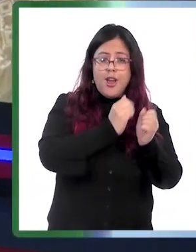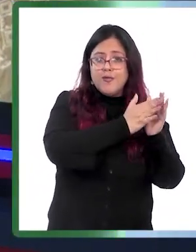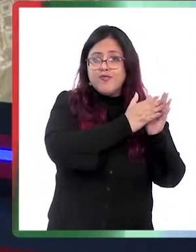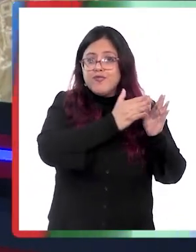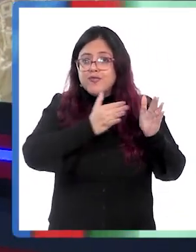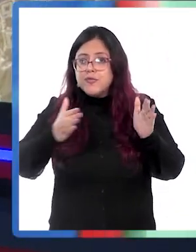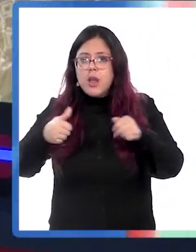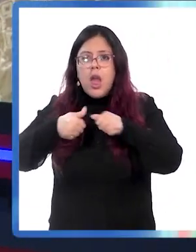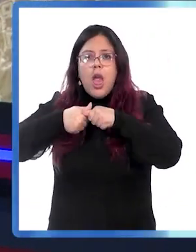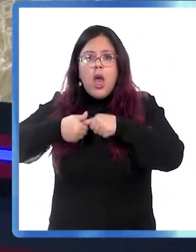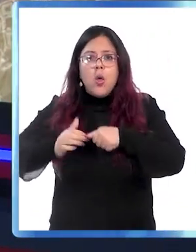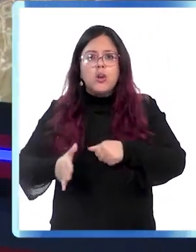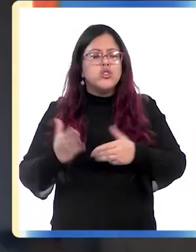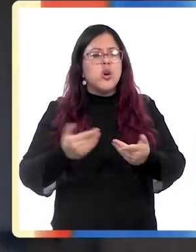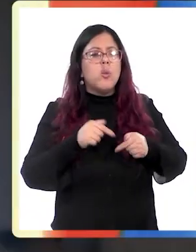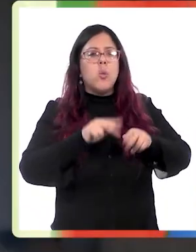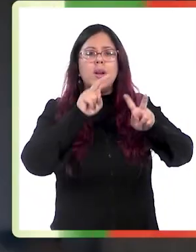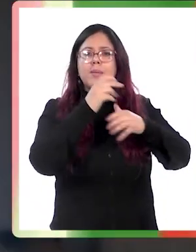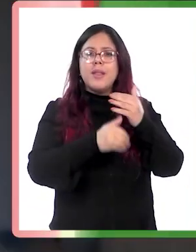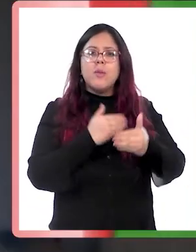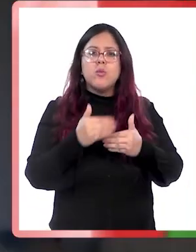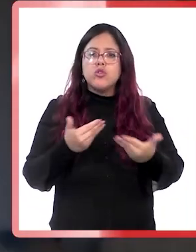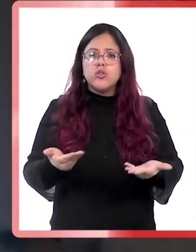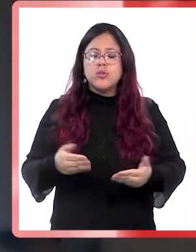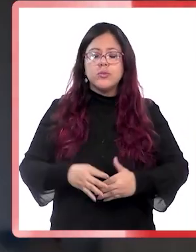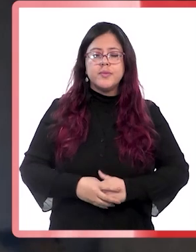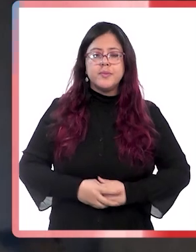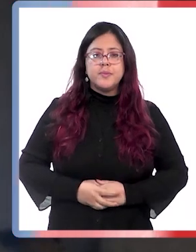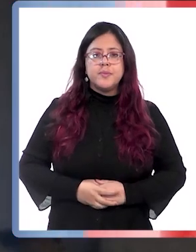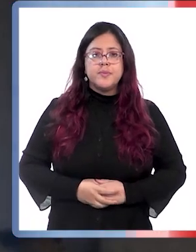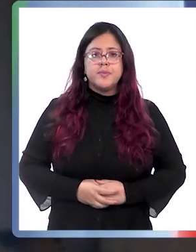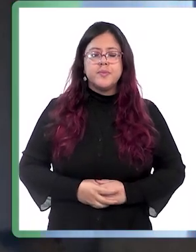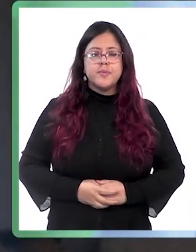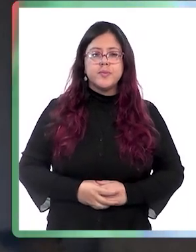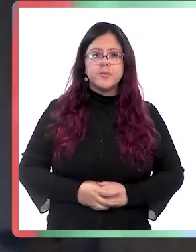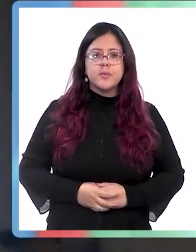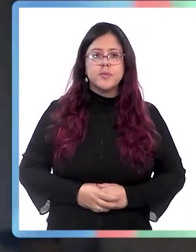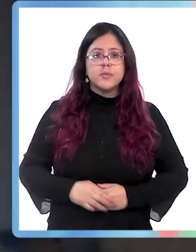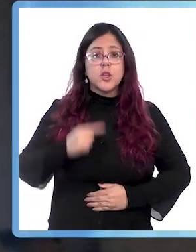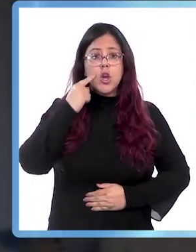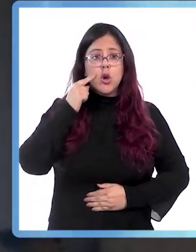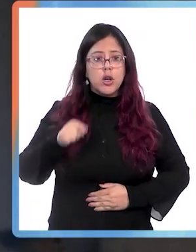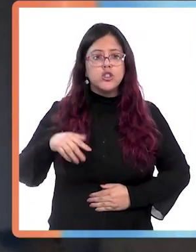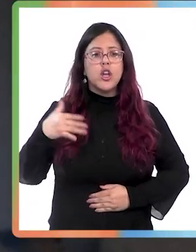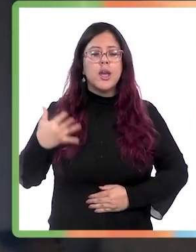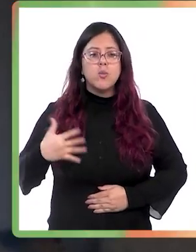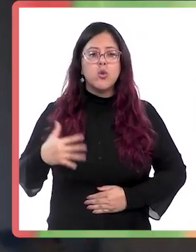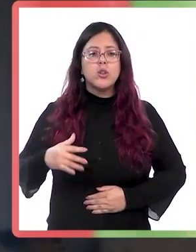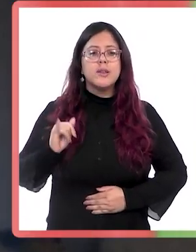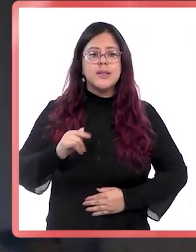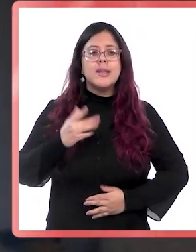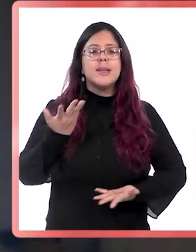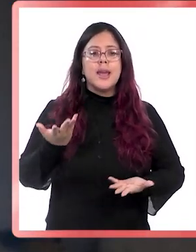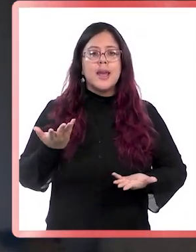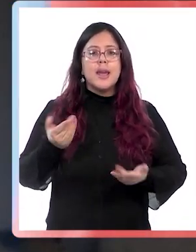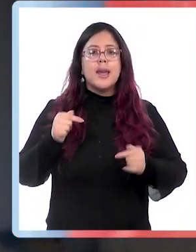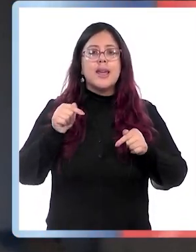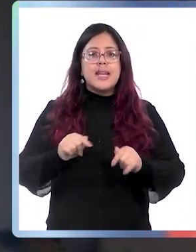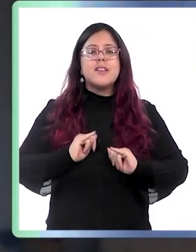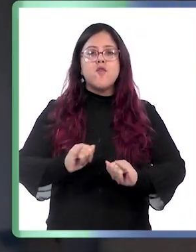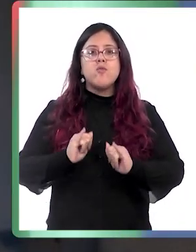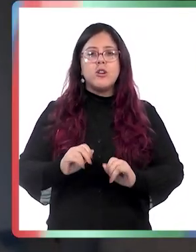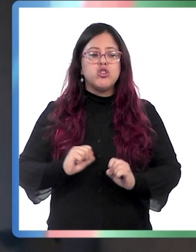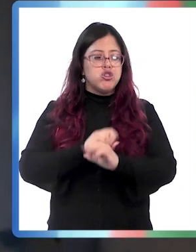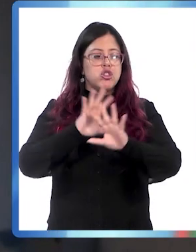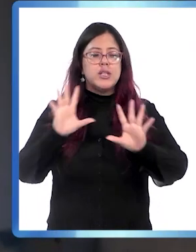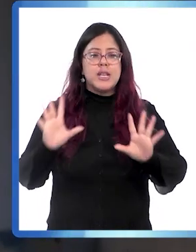ese proceso también? Sí, mira, es importante, ¿no es cierto?, que la comunicación sea clara, que